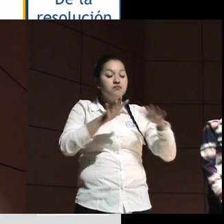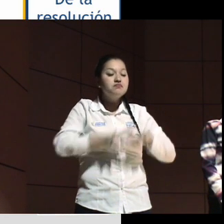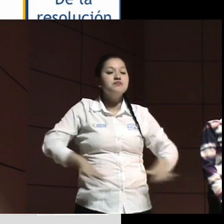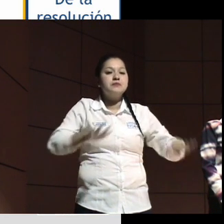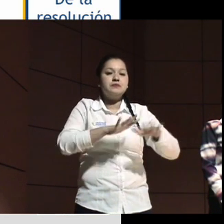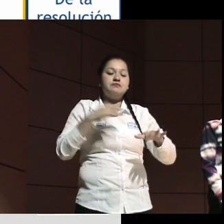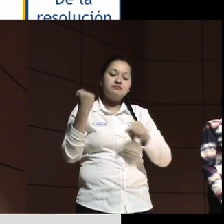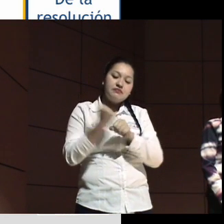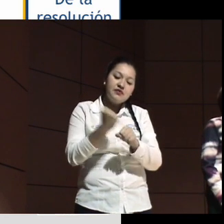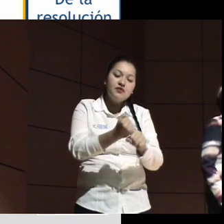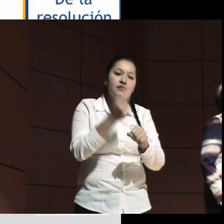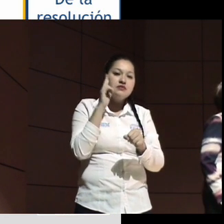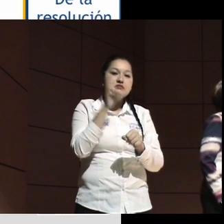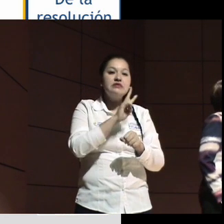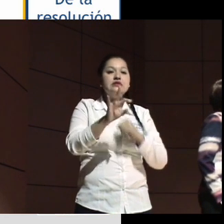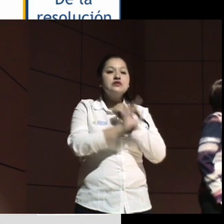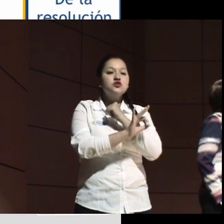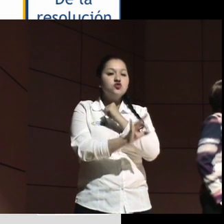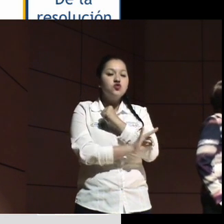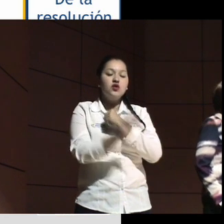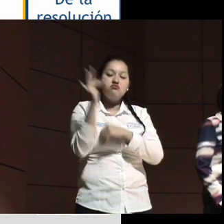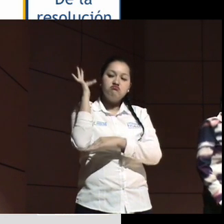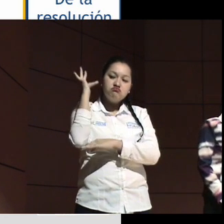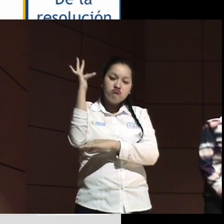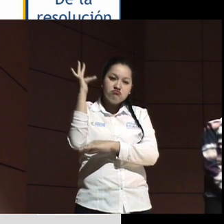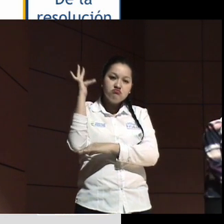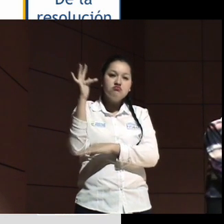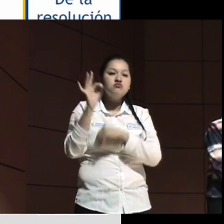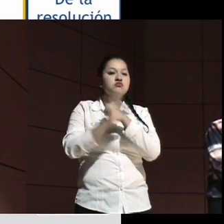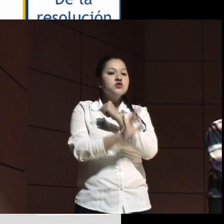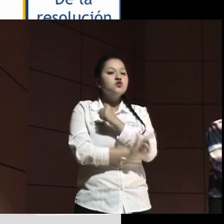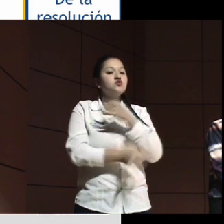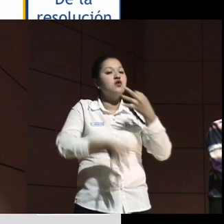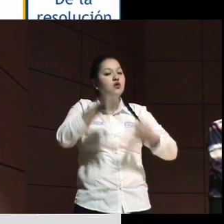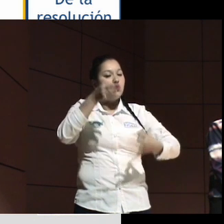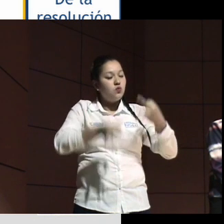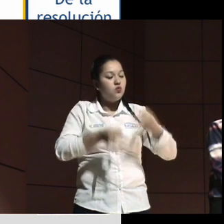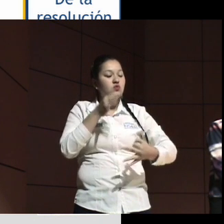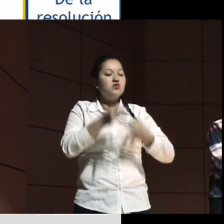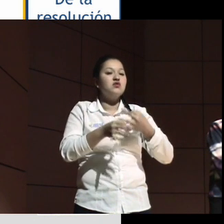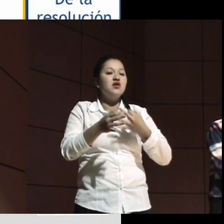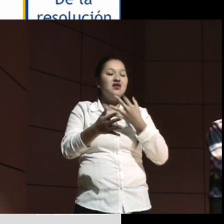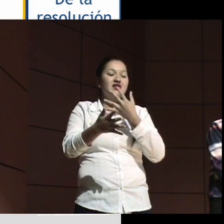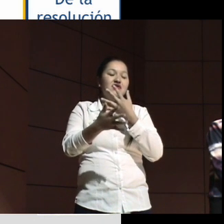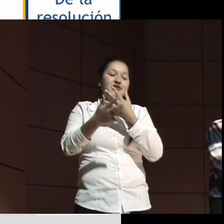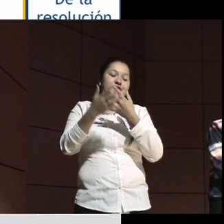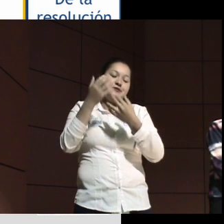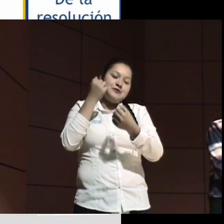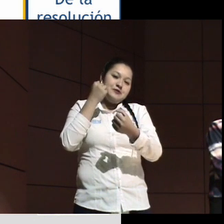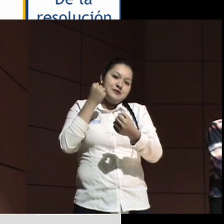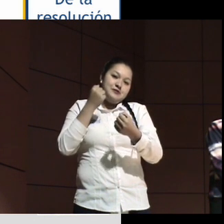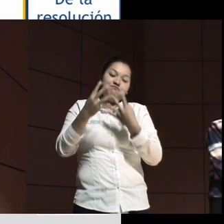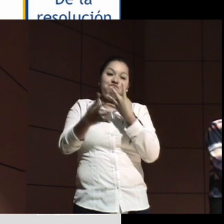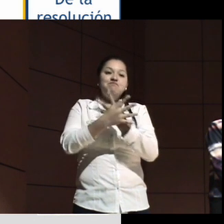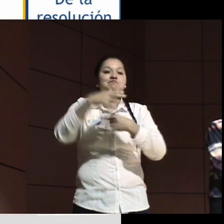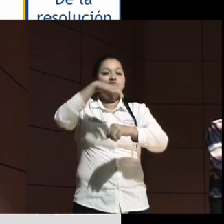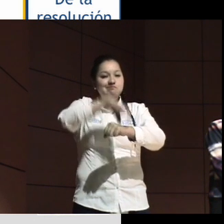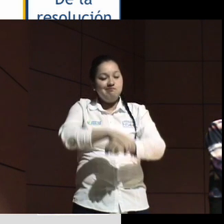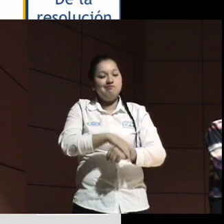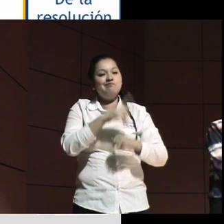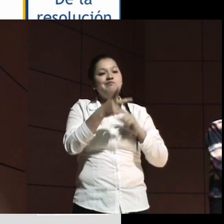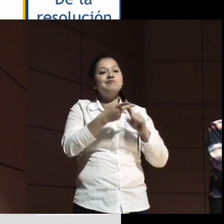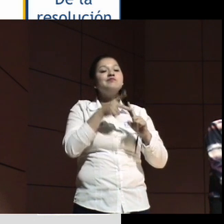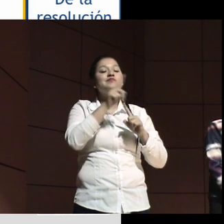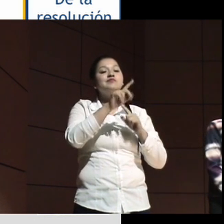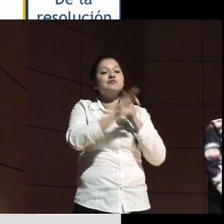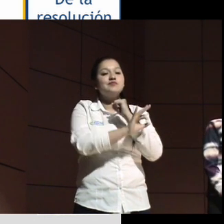ver a la psicología del testimonio la psicología jurídica penitenciaria la psicología jurídica la conducta víctima